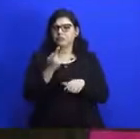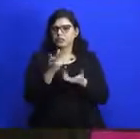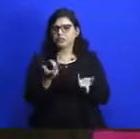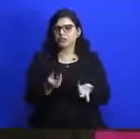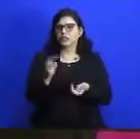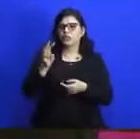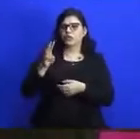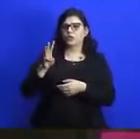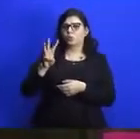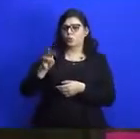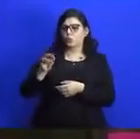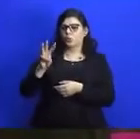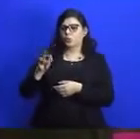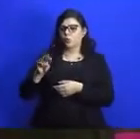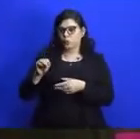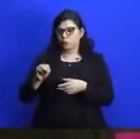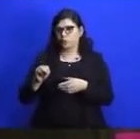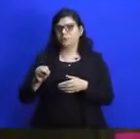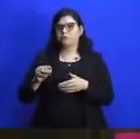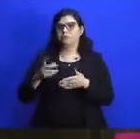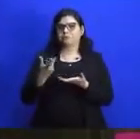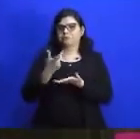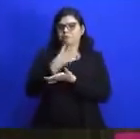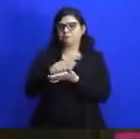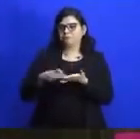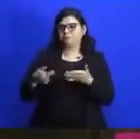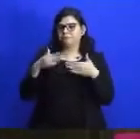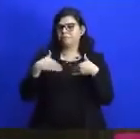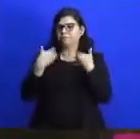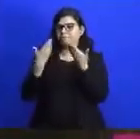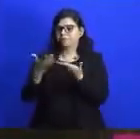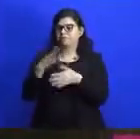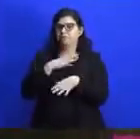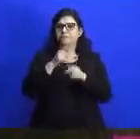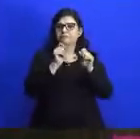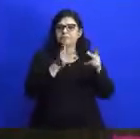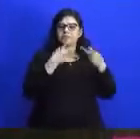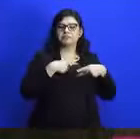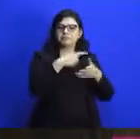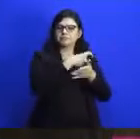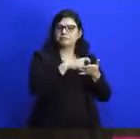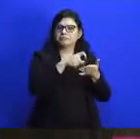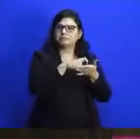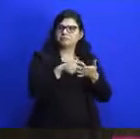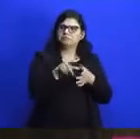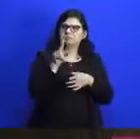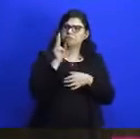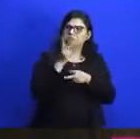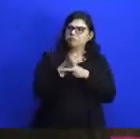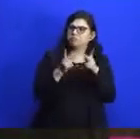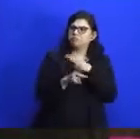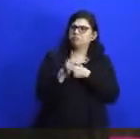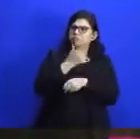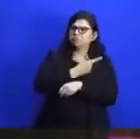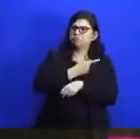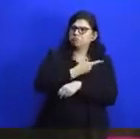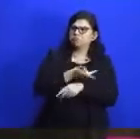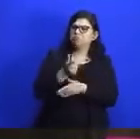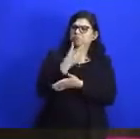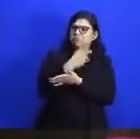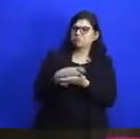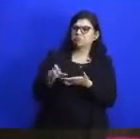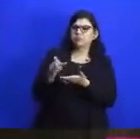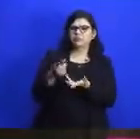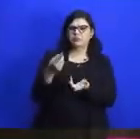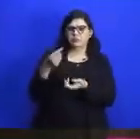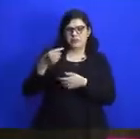confianza que han tenido los compradores en nosotros y a la aceptación del cliente de Walmart hacia nuestros productos. Para